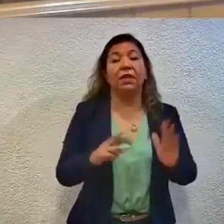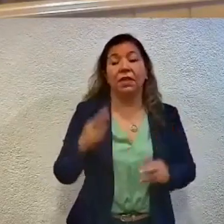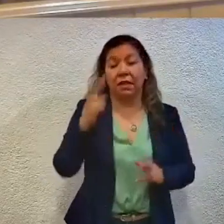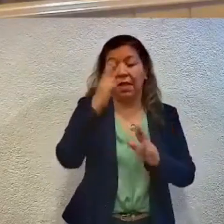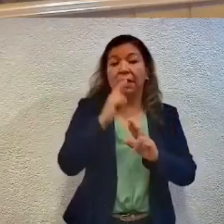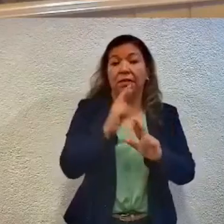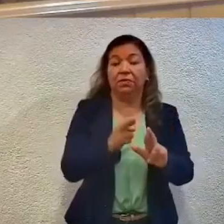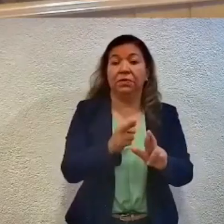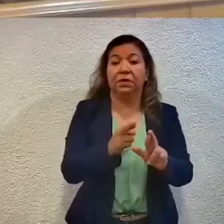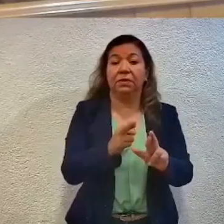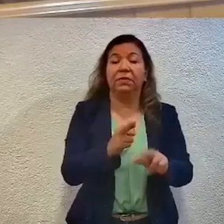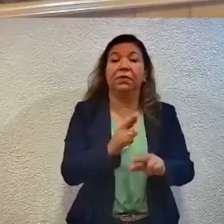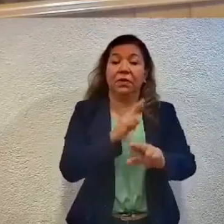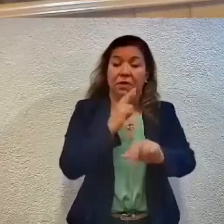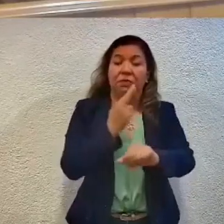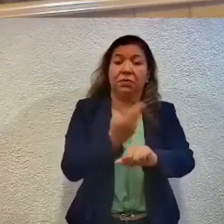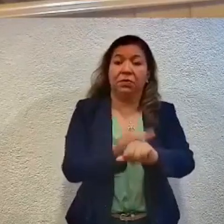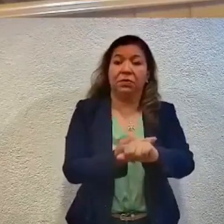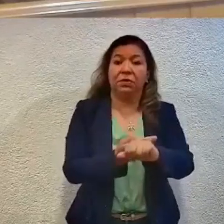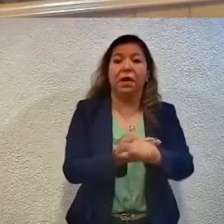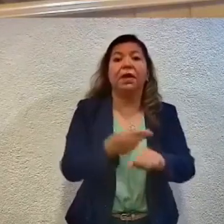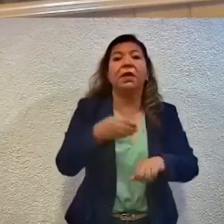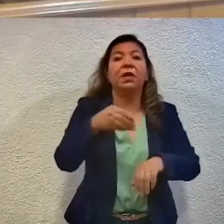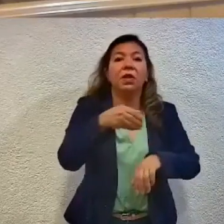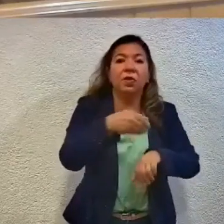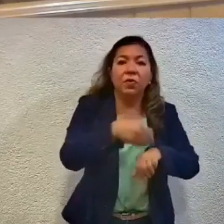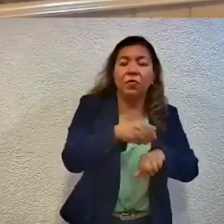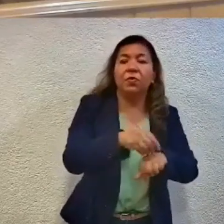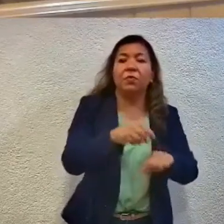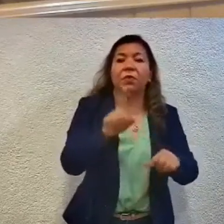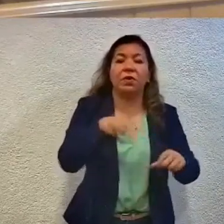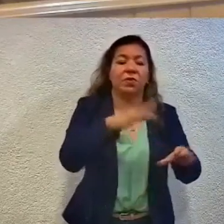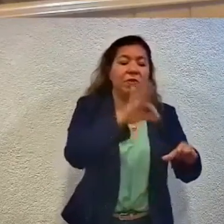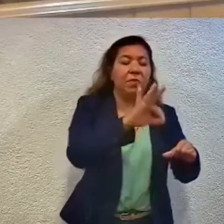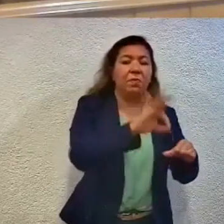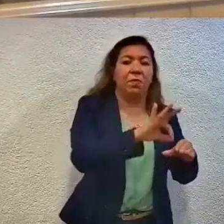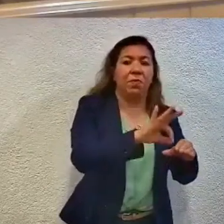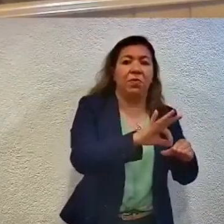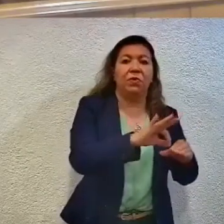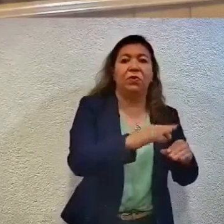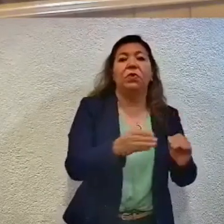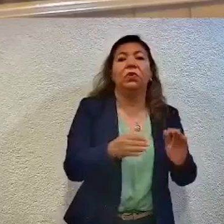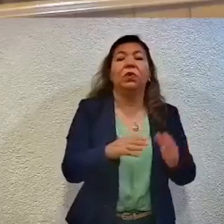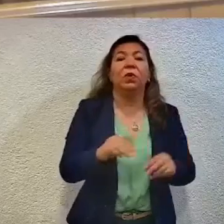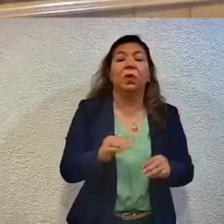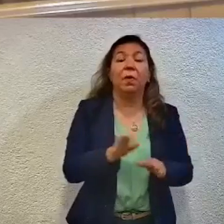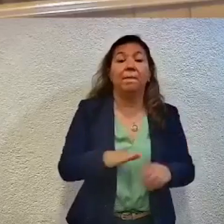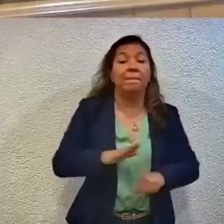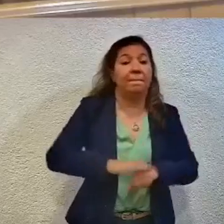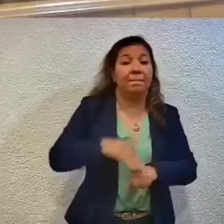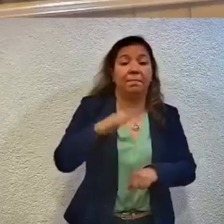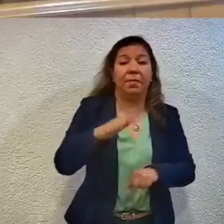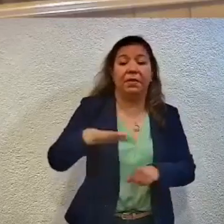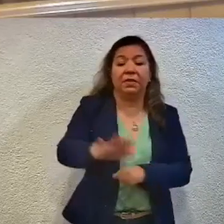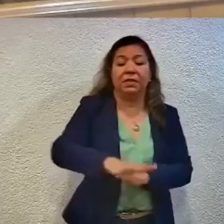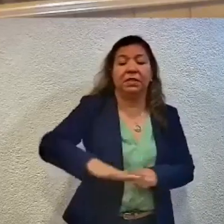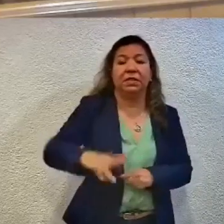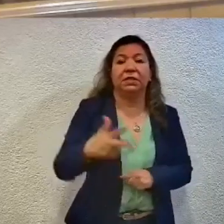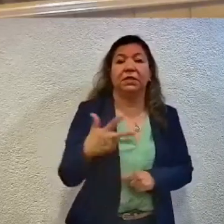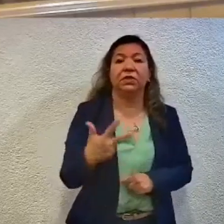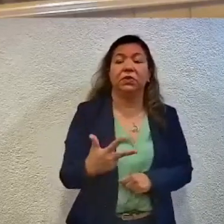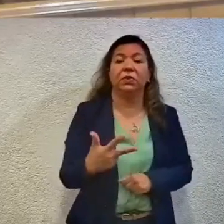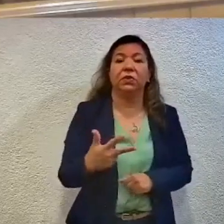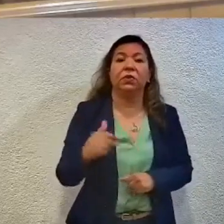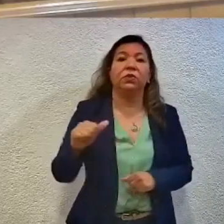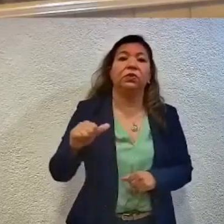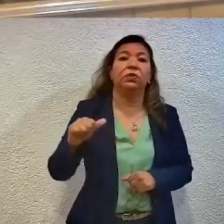declarar improcedente la solicitud de recuento total de la votación de la elección de Diputación de Mayoría Relativa del Distrito Electoral 8 con sede en